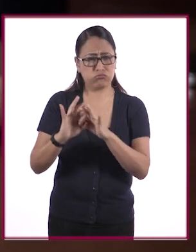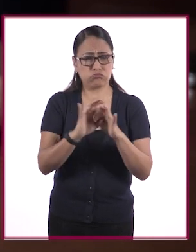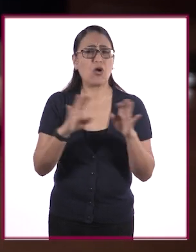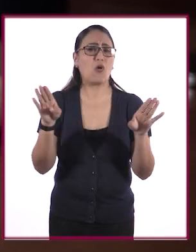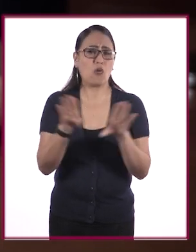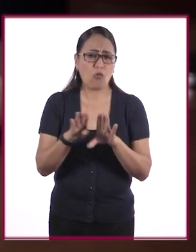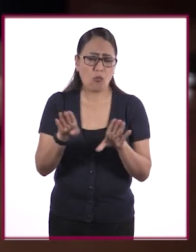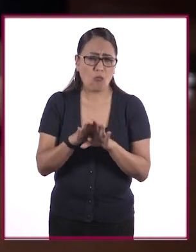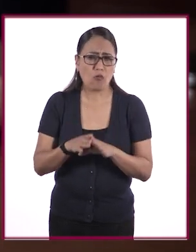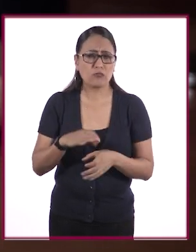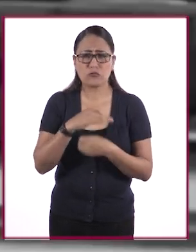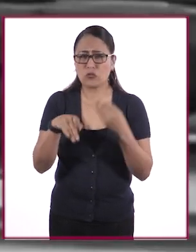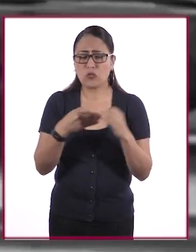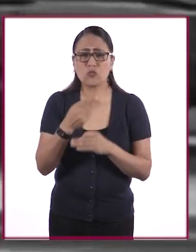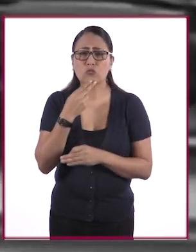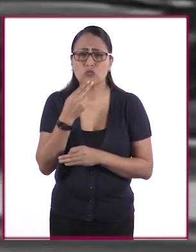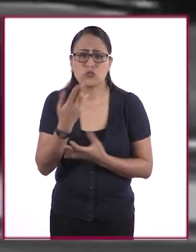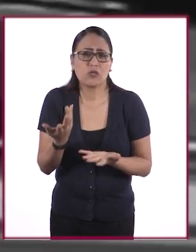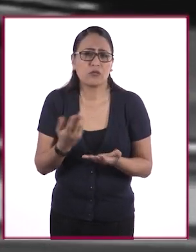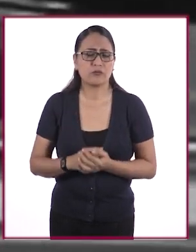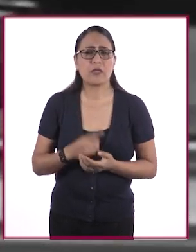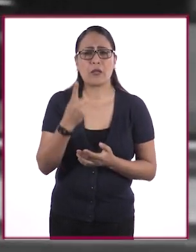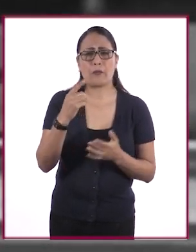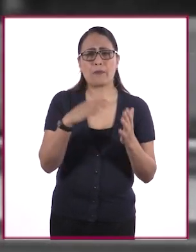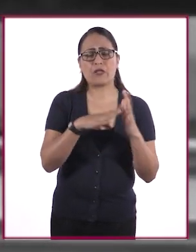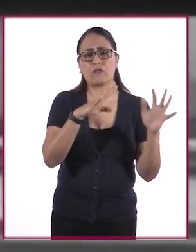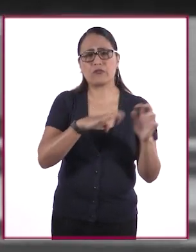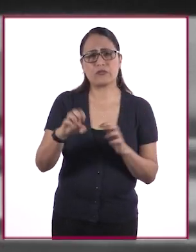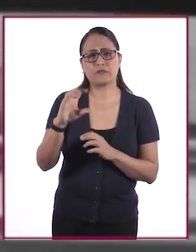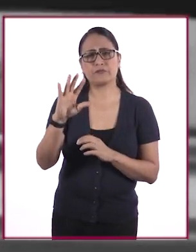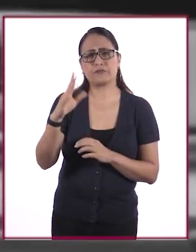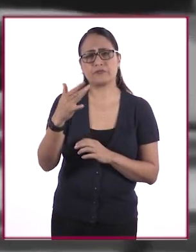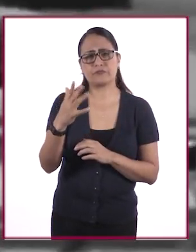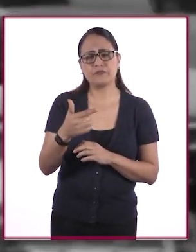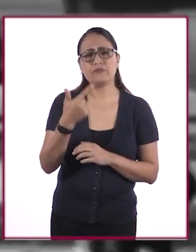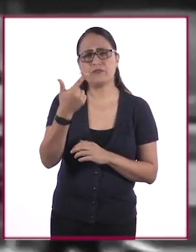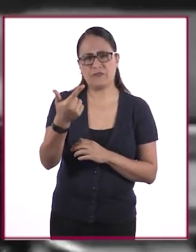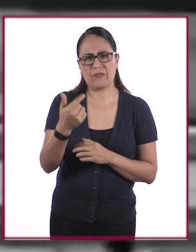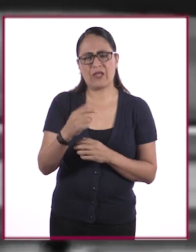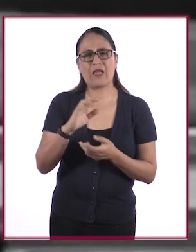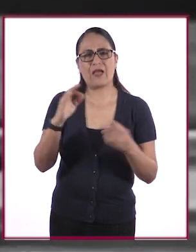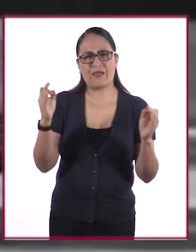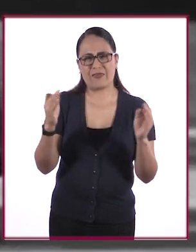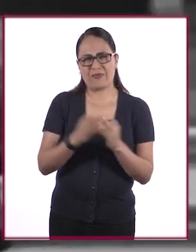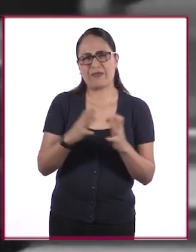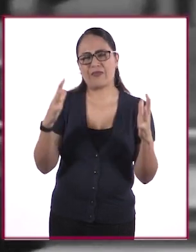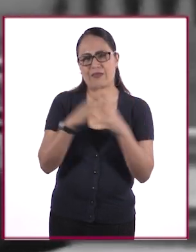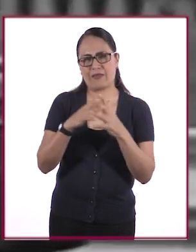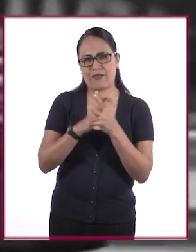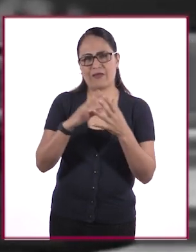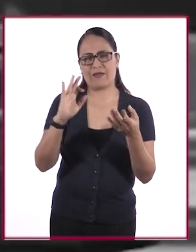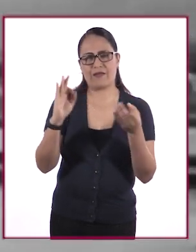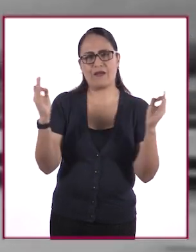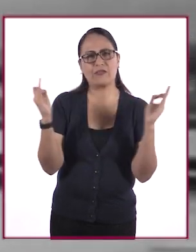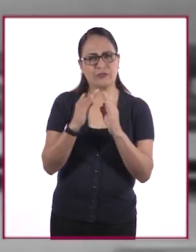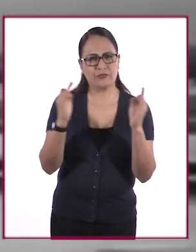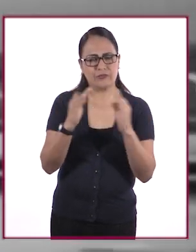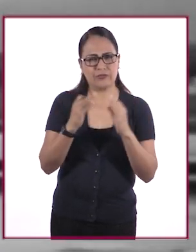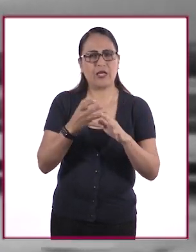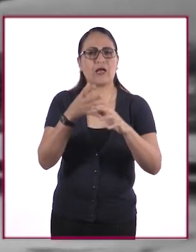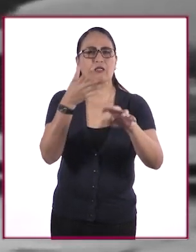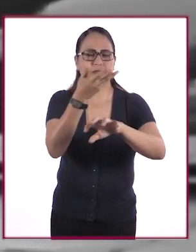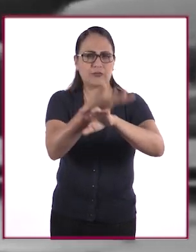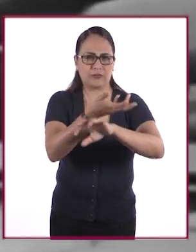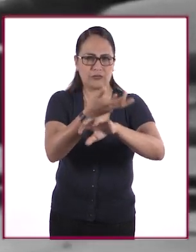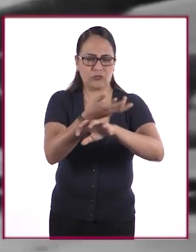responder, hay que remontarnos al año de 1957 en plena Guerra Fría, cuando Estados Unidos y la Unión Soviética mantenían